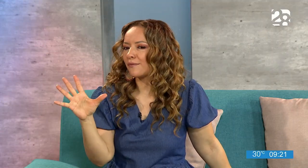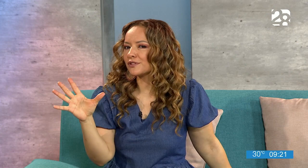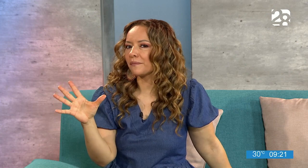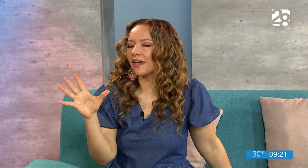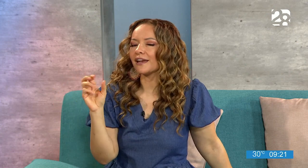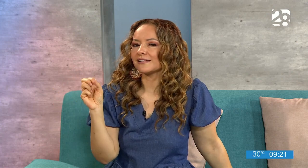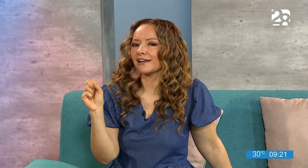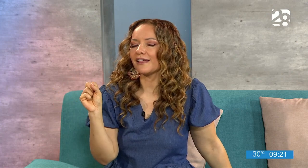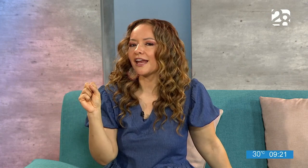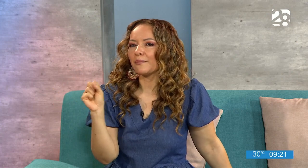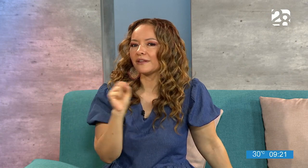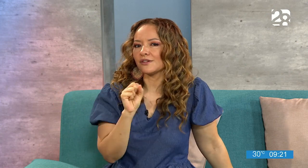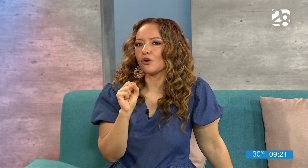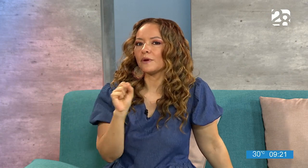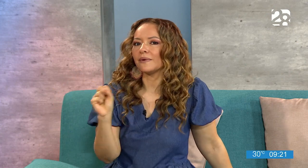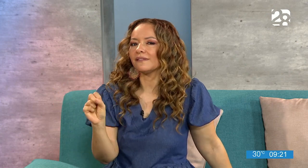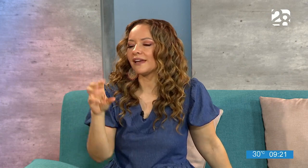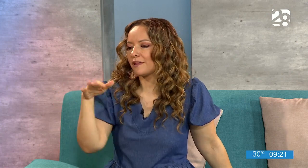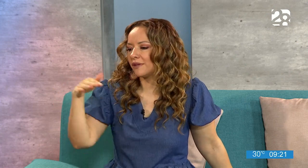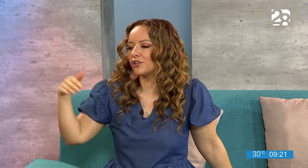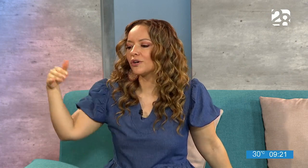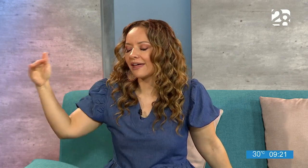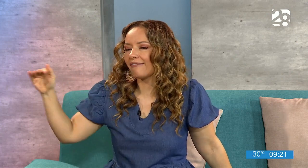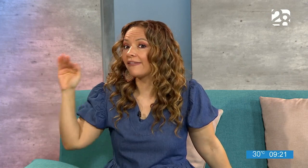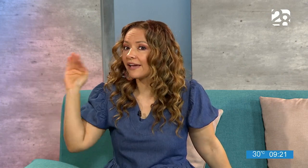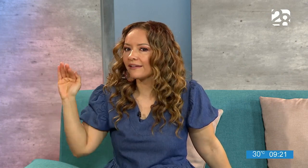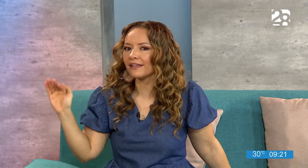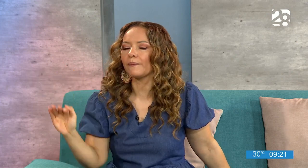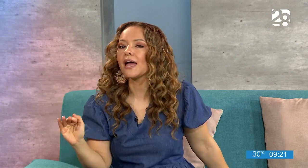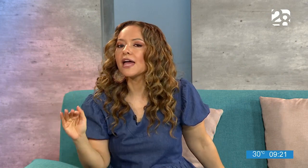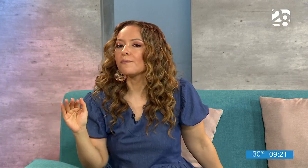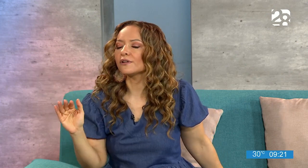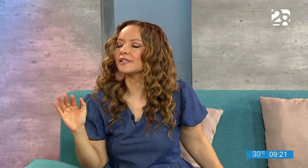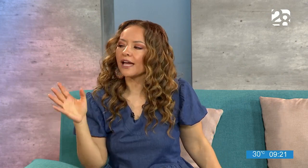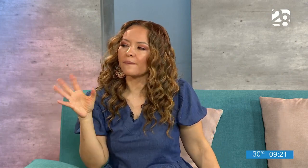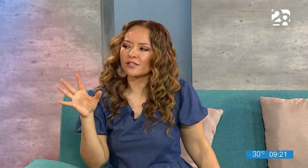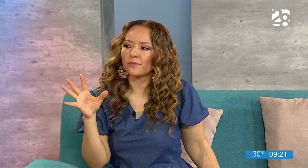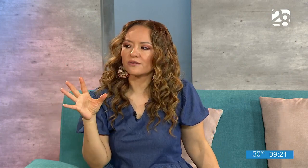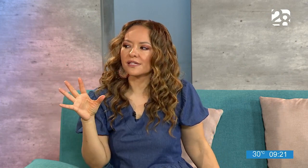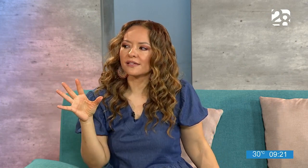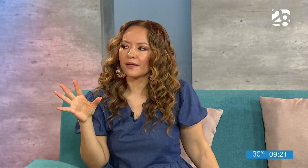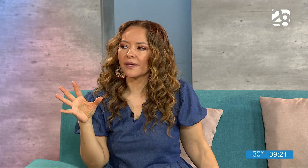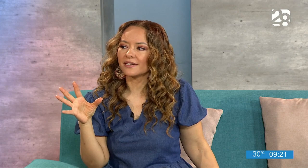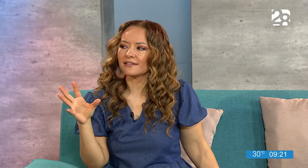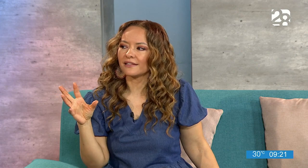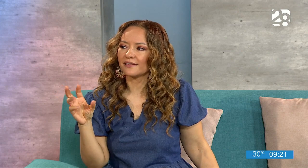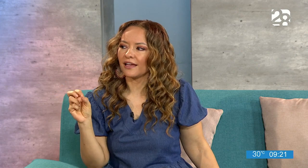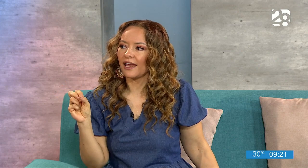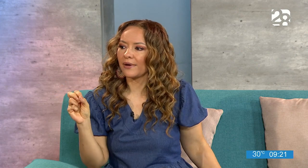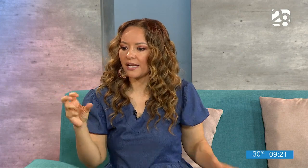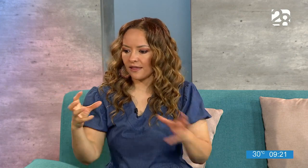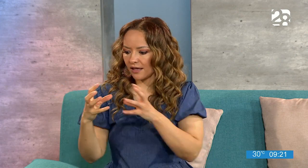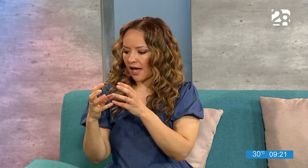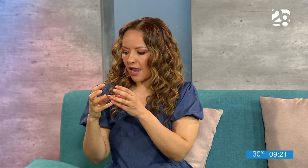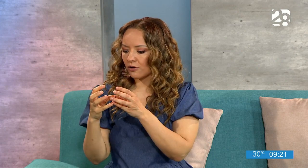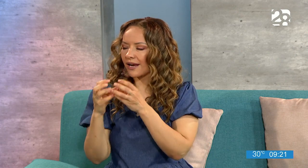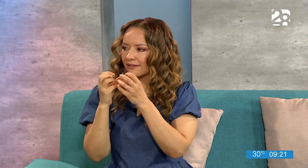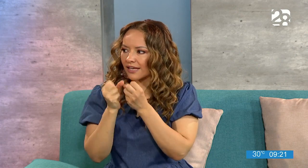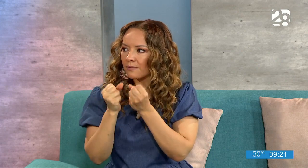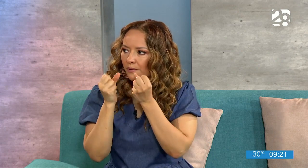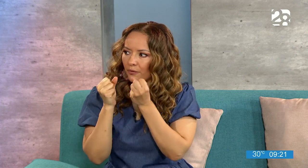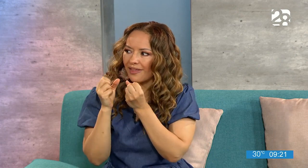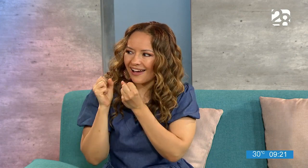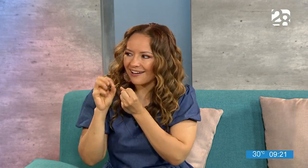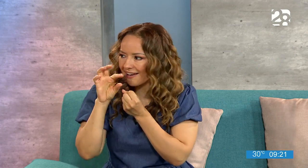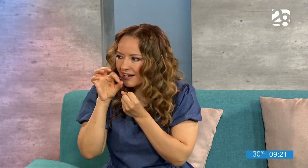ya hablamos también acerca de la alimentación complementaria, dependiendo de cada edad y cada etapa, pero sí, más o menos esa también es la manera de que algo grande